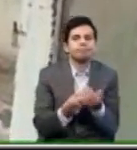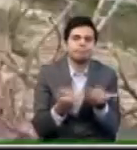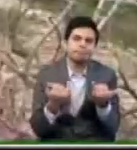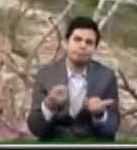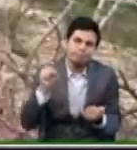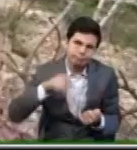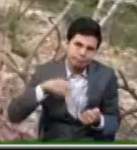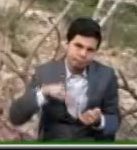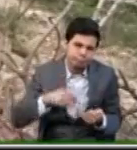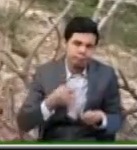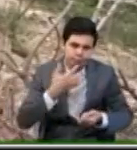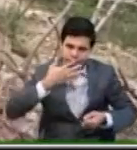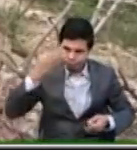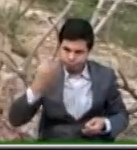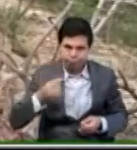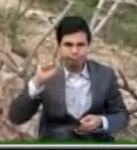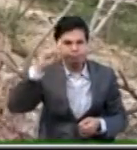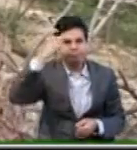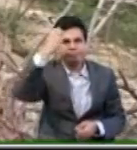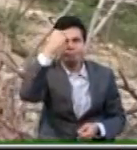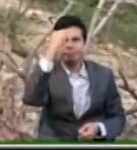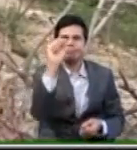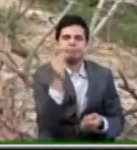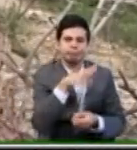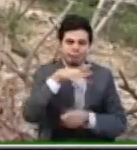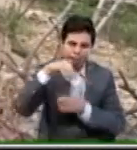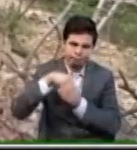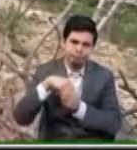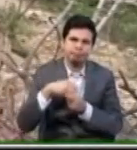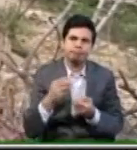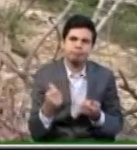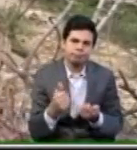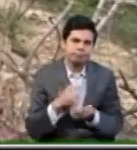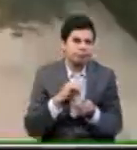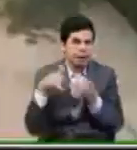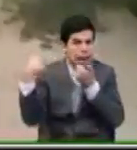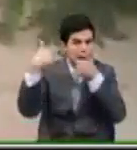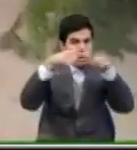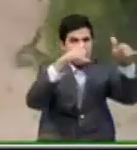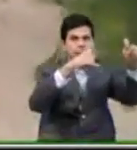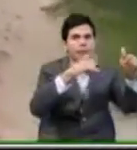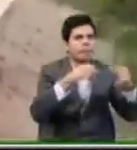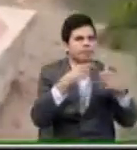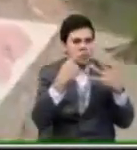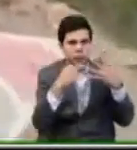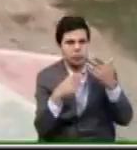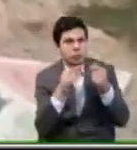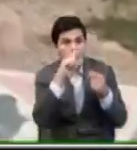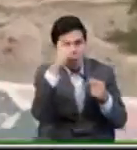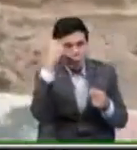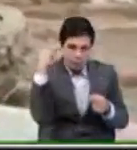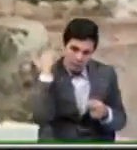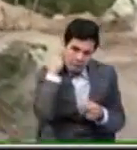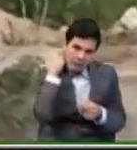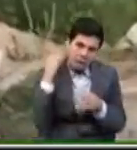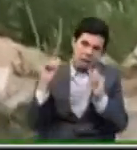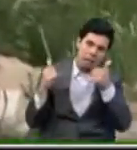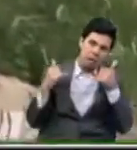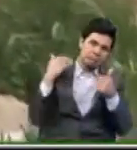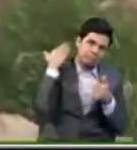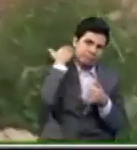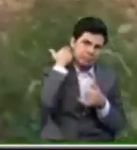me entregue realmente el gobierno, que hubo realmente un fraude, porque le metieron muchos goles al gobierno, pero gracias a